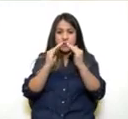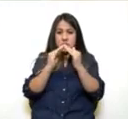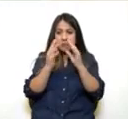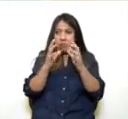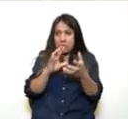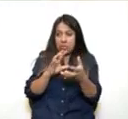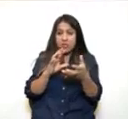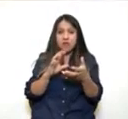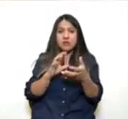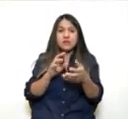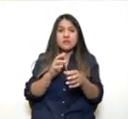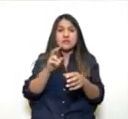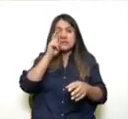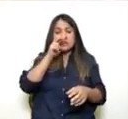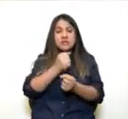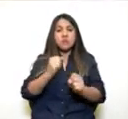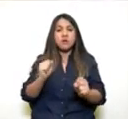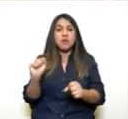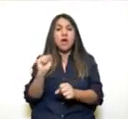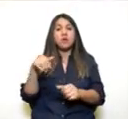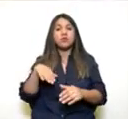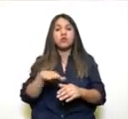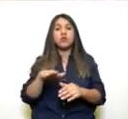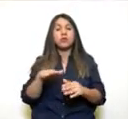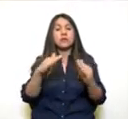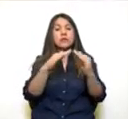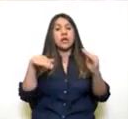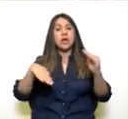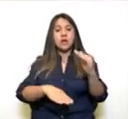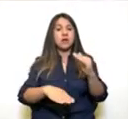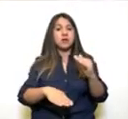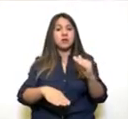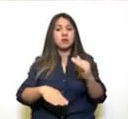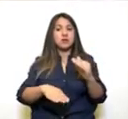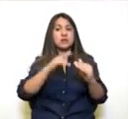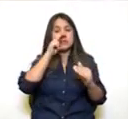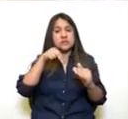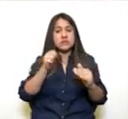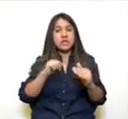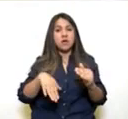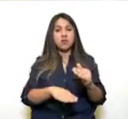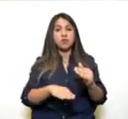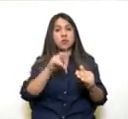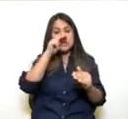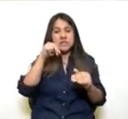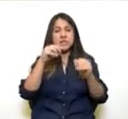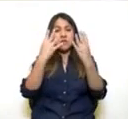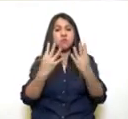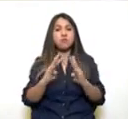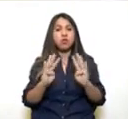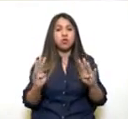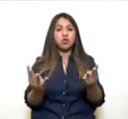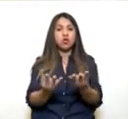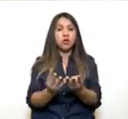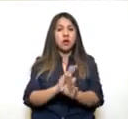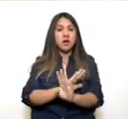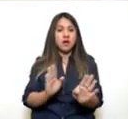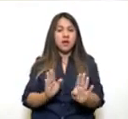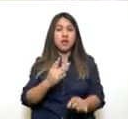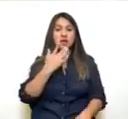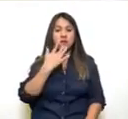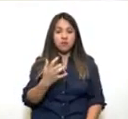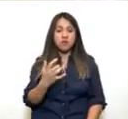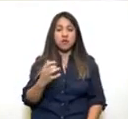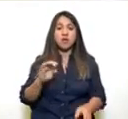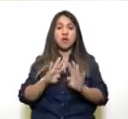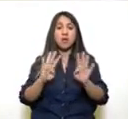de que entre el auto como lo había comentado a esas casas sin dejar un portón ni el espacio ya porque no